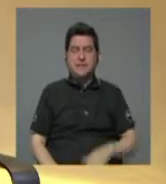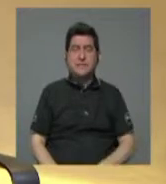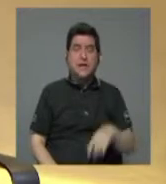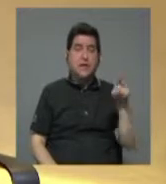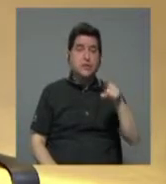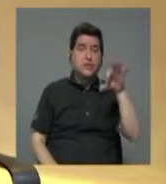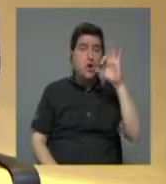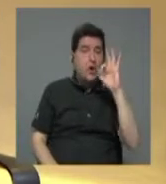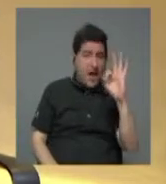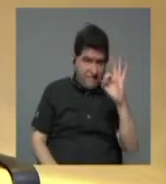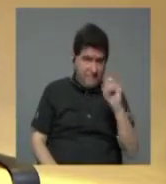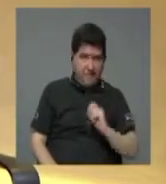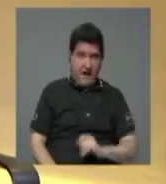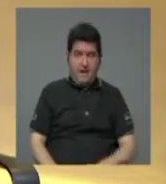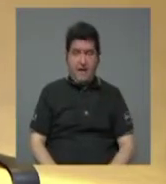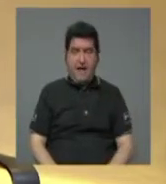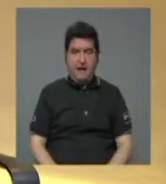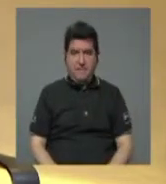francas,